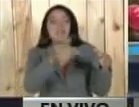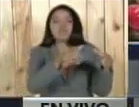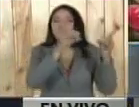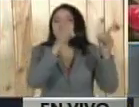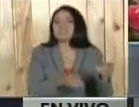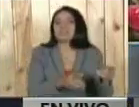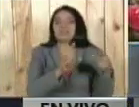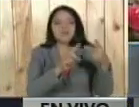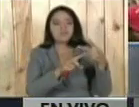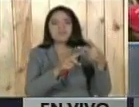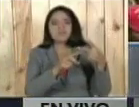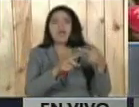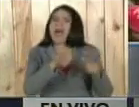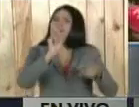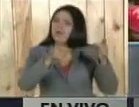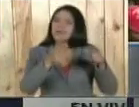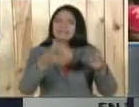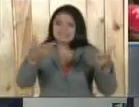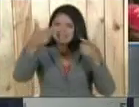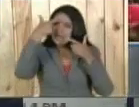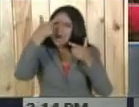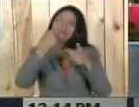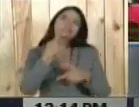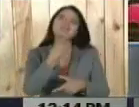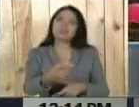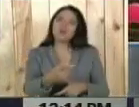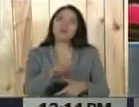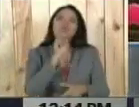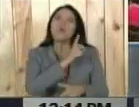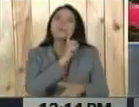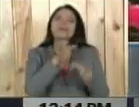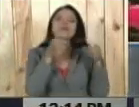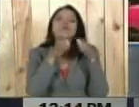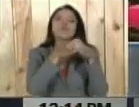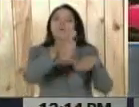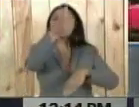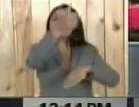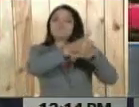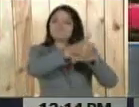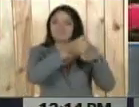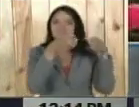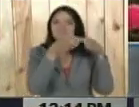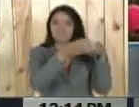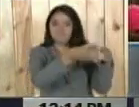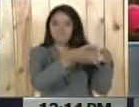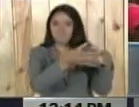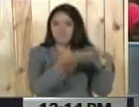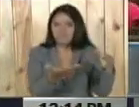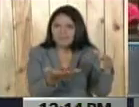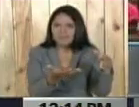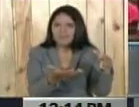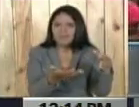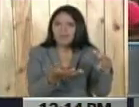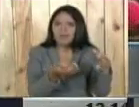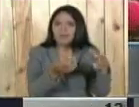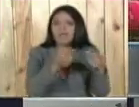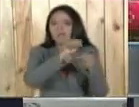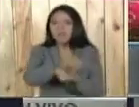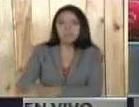democracia de cúpulas, la llamó nuestro comandante infinito, Hugo Chávez Frías. Las democracias que secuestraban la